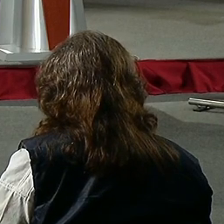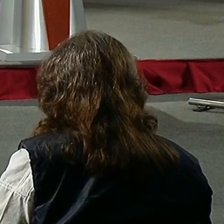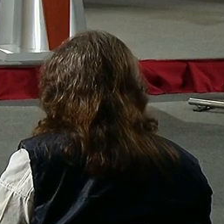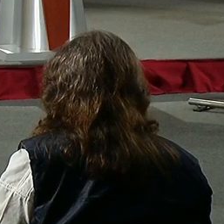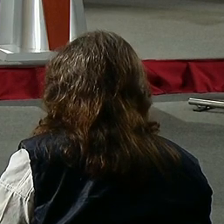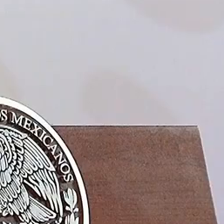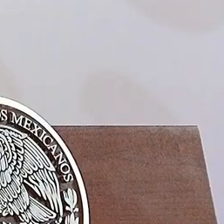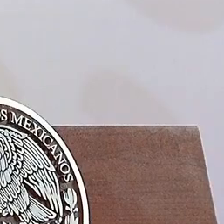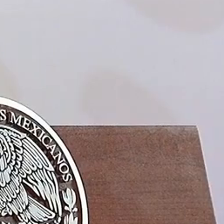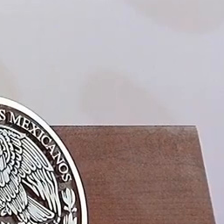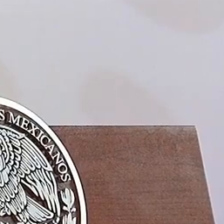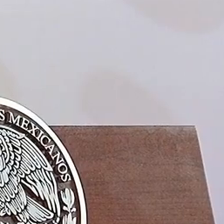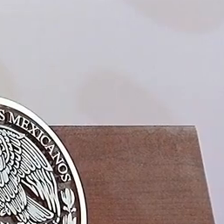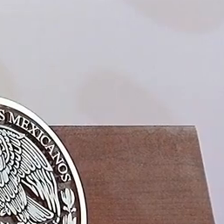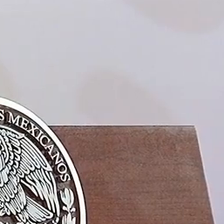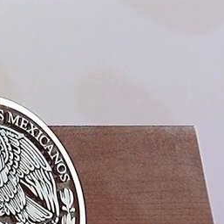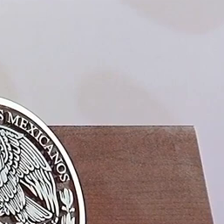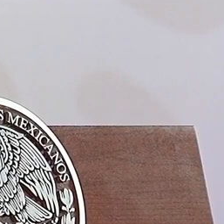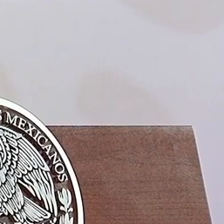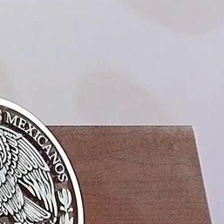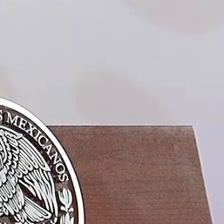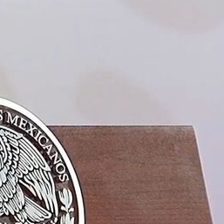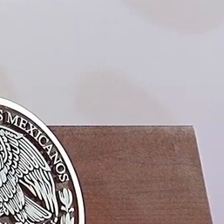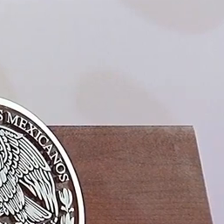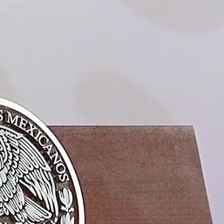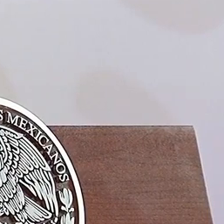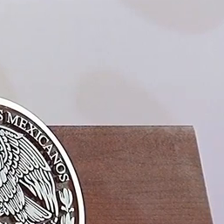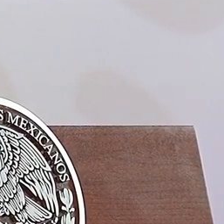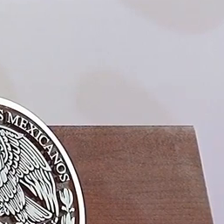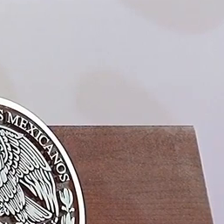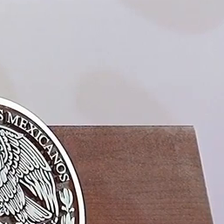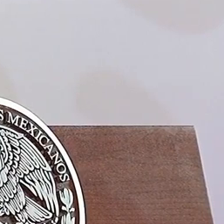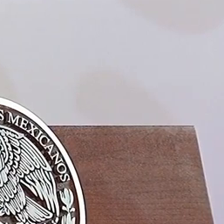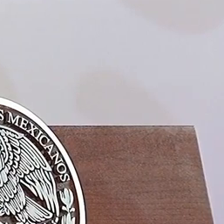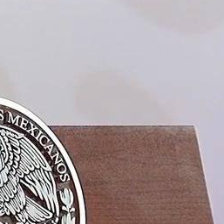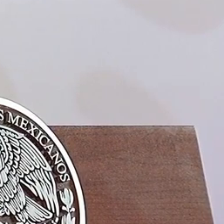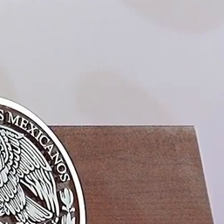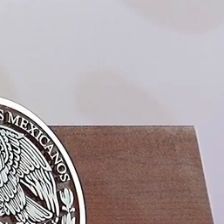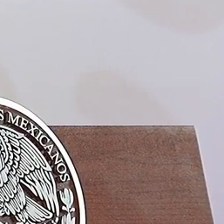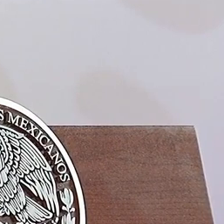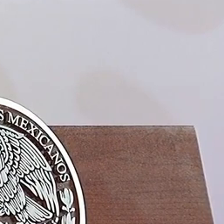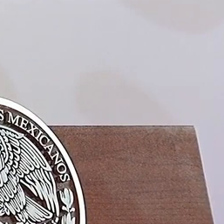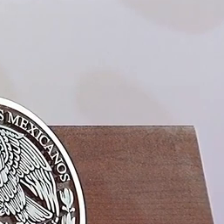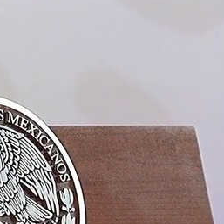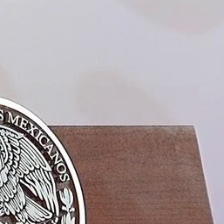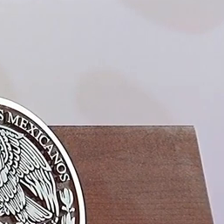Entonces, en el caso de la presidenta electa,